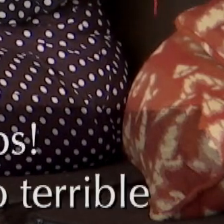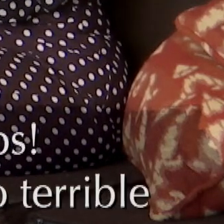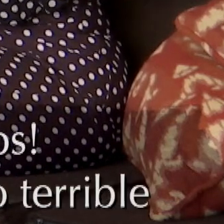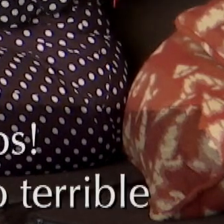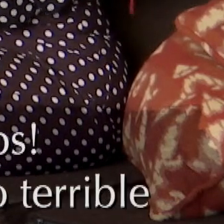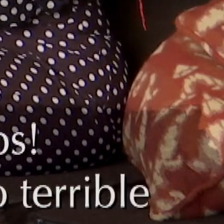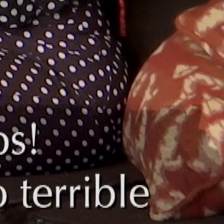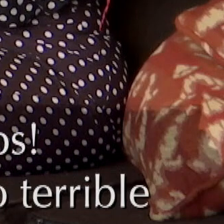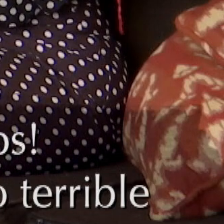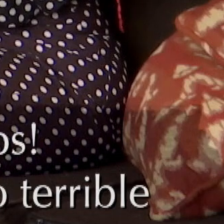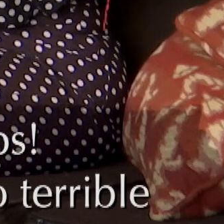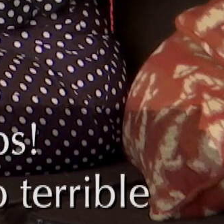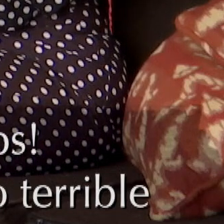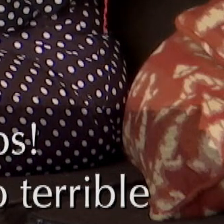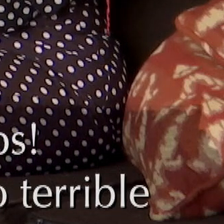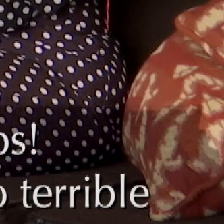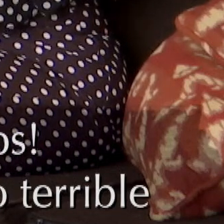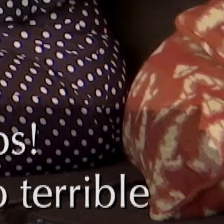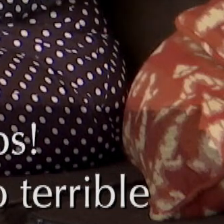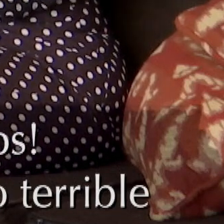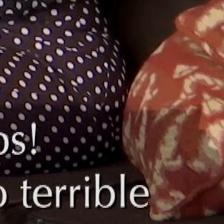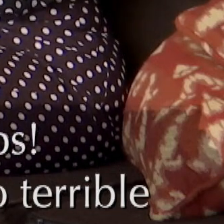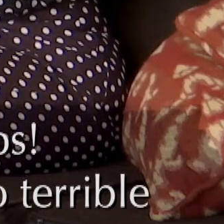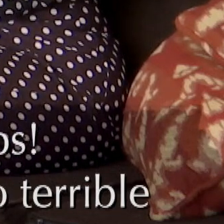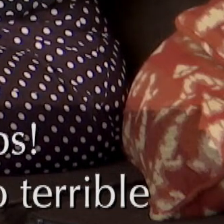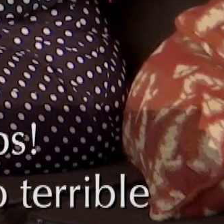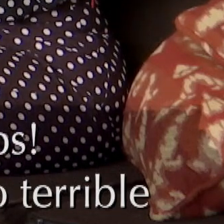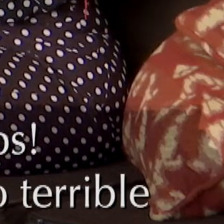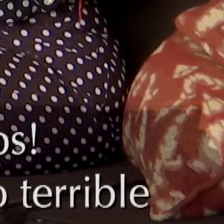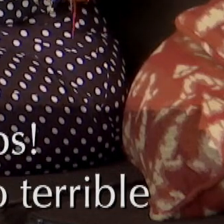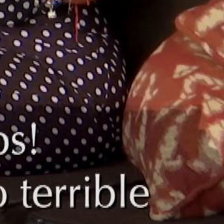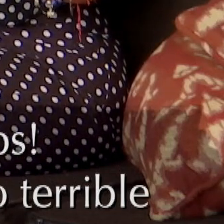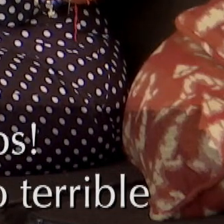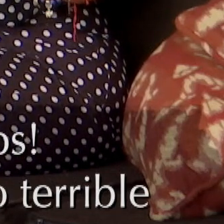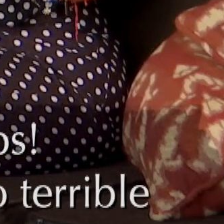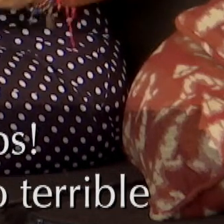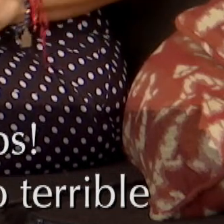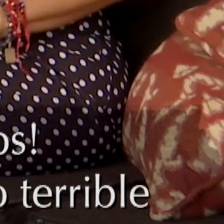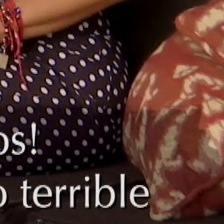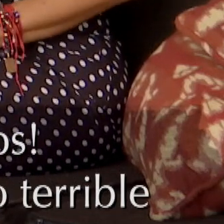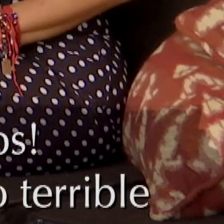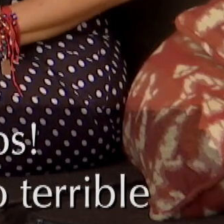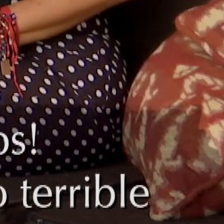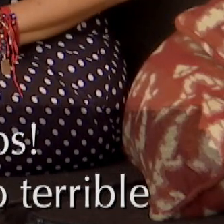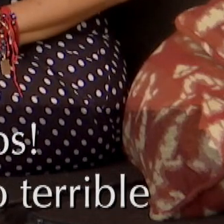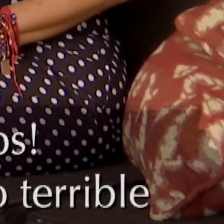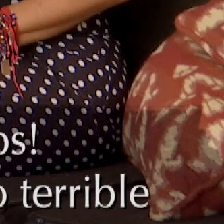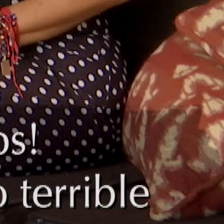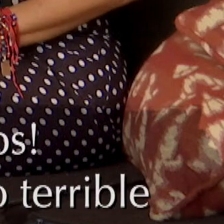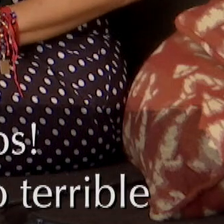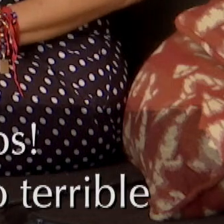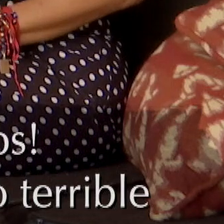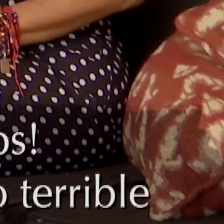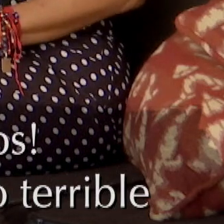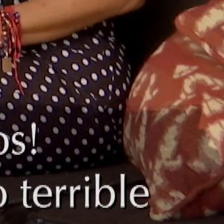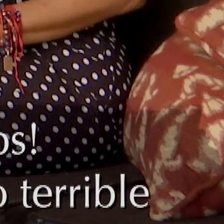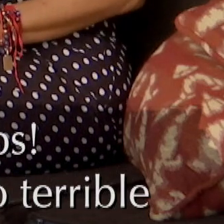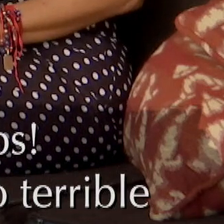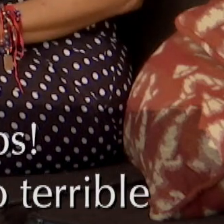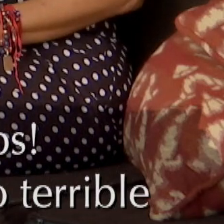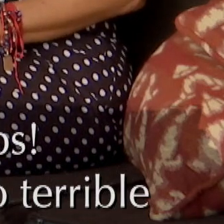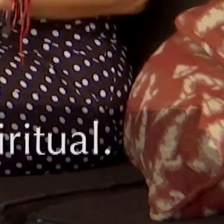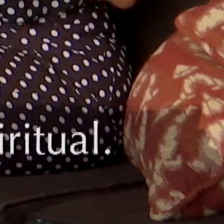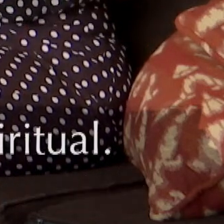mundo ayudan, salvan. Ups, frena, para, porque ese desgaste acaba